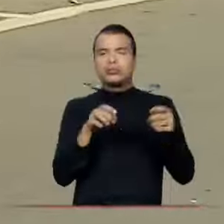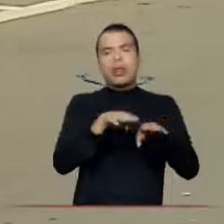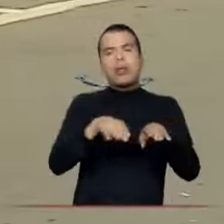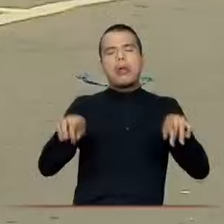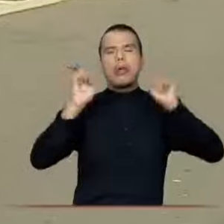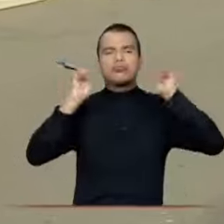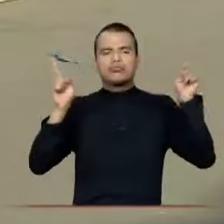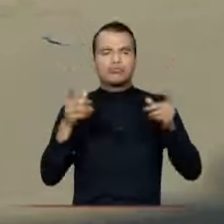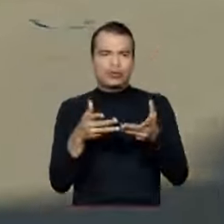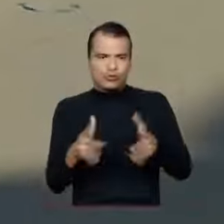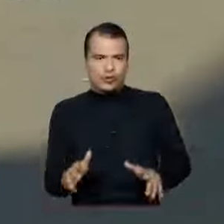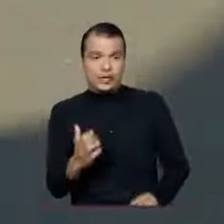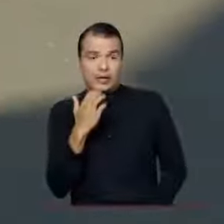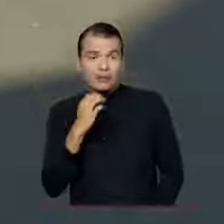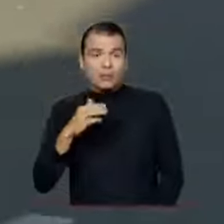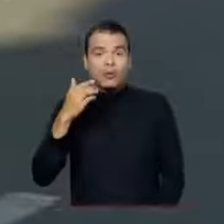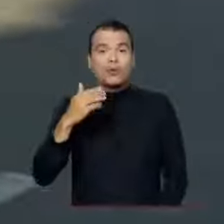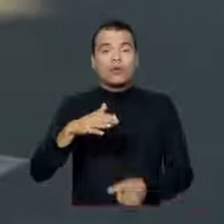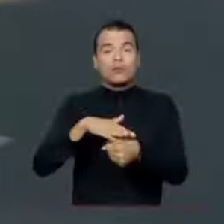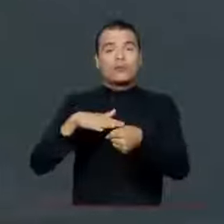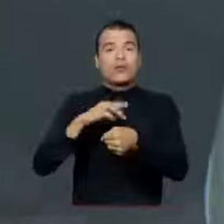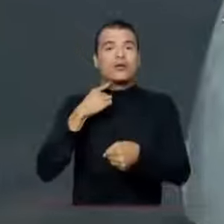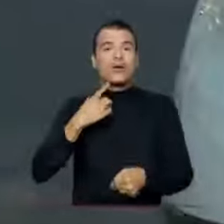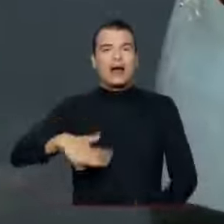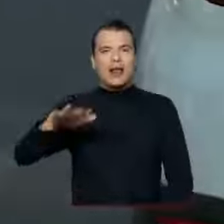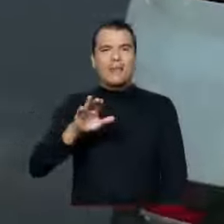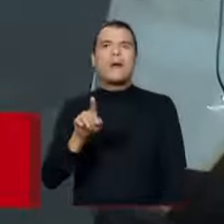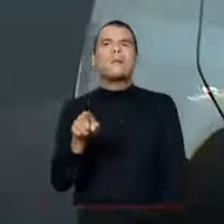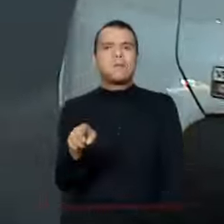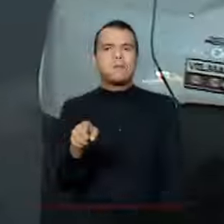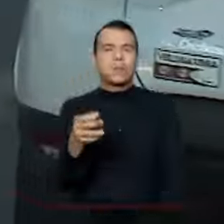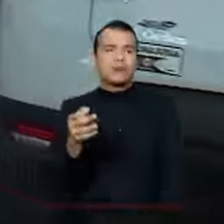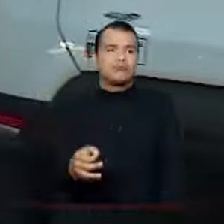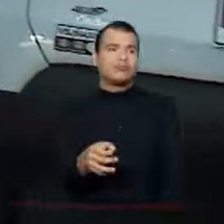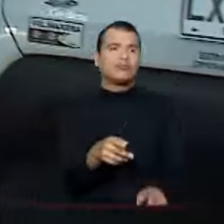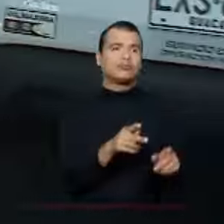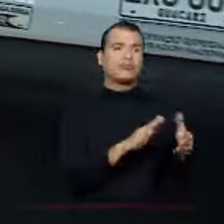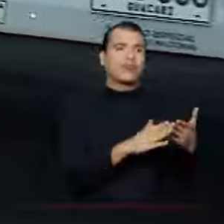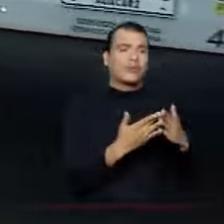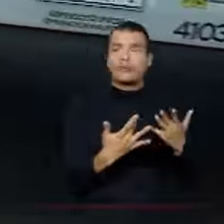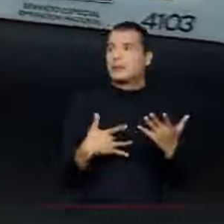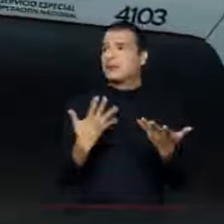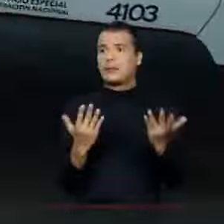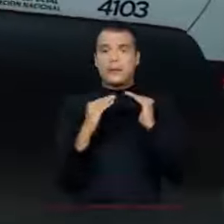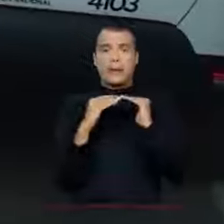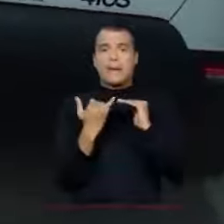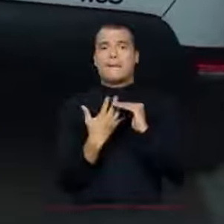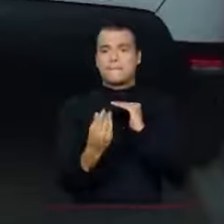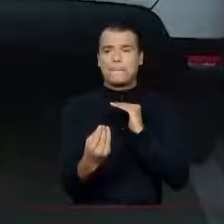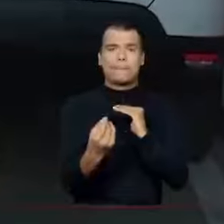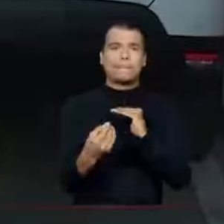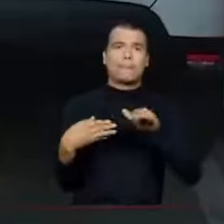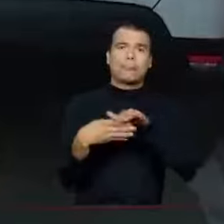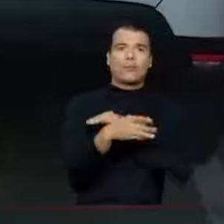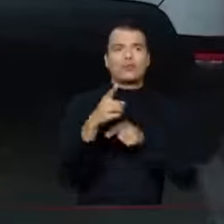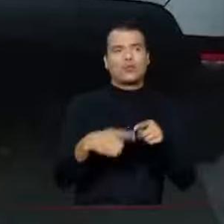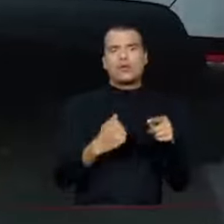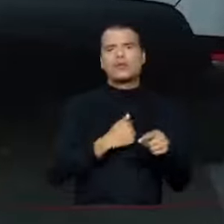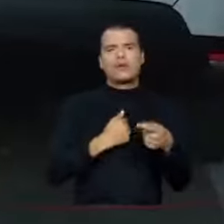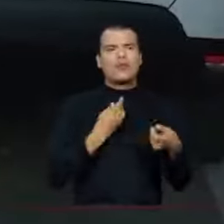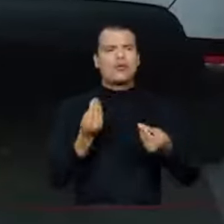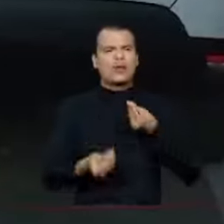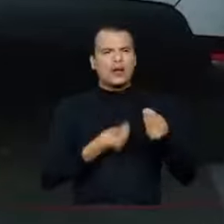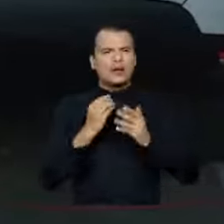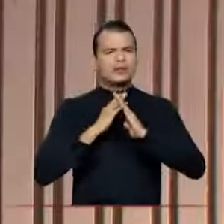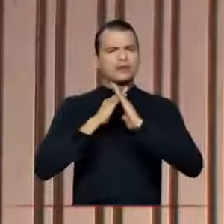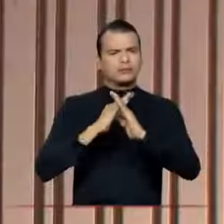casos particulares como el barrio Alameda, los vecinos se sienten atrapados en sus propias casas y ante la situación han optado por medidas para hacer respetar